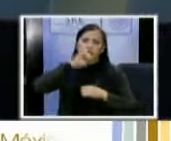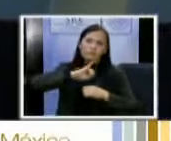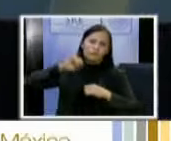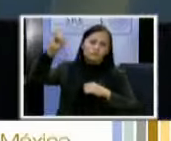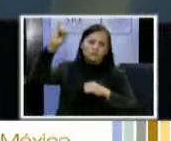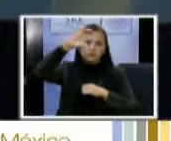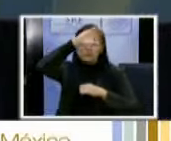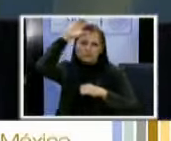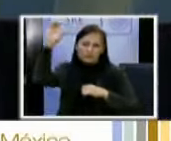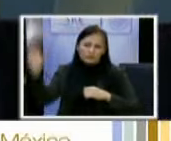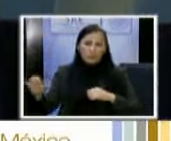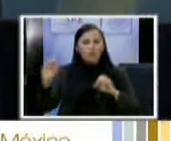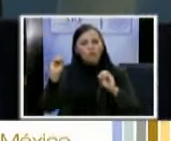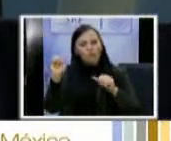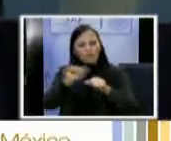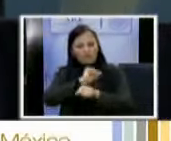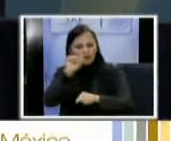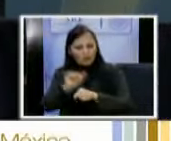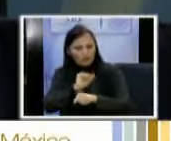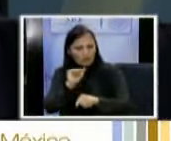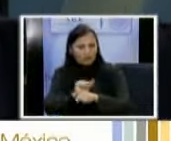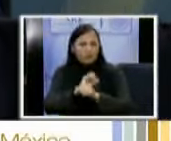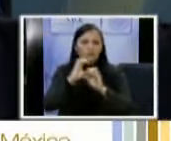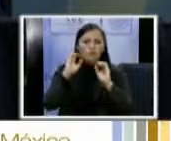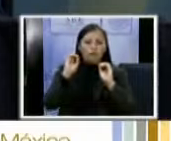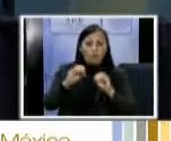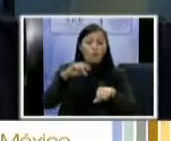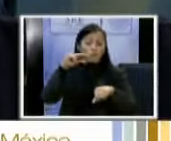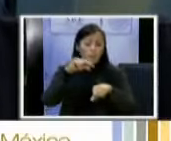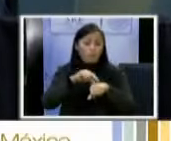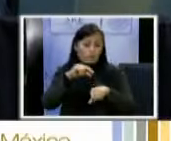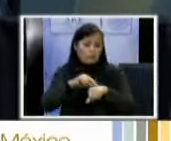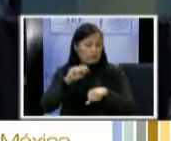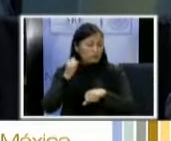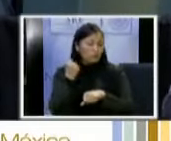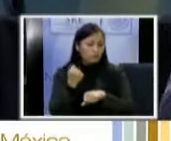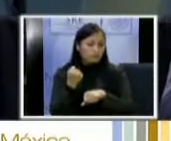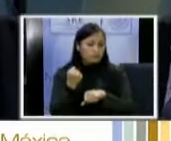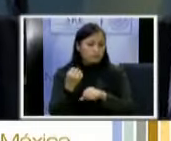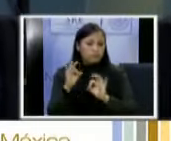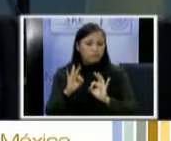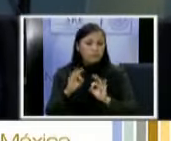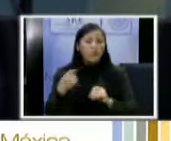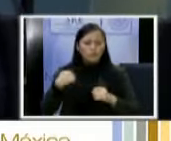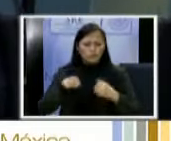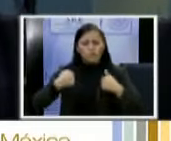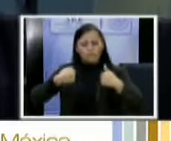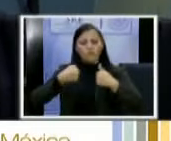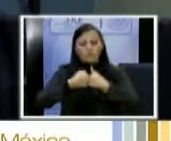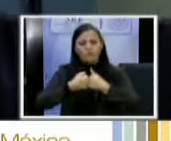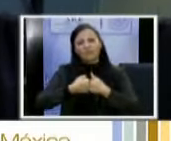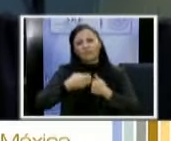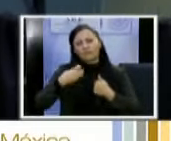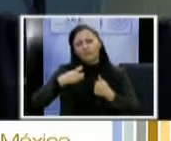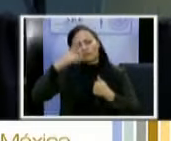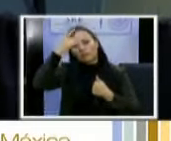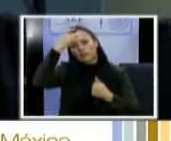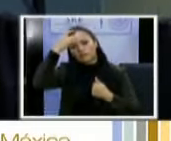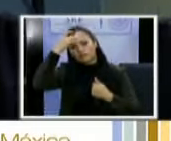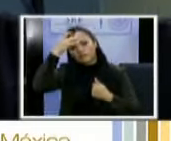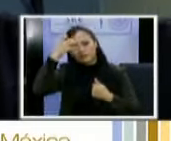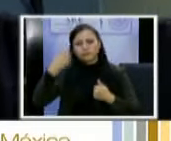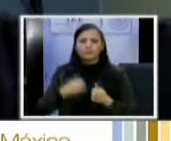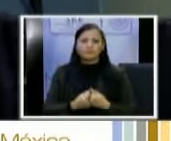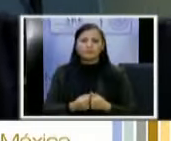industria automovilística, industria de médica, muy fuerte. Yo soy fronterizo, por eso se los digo.